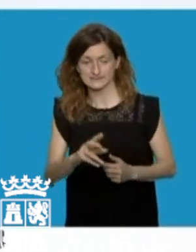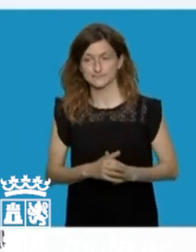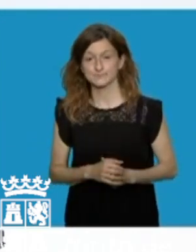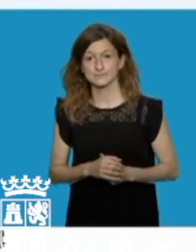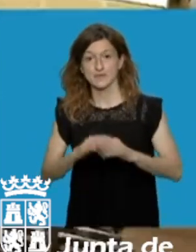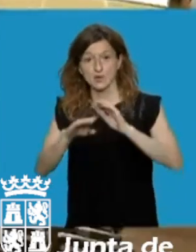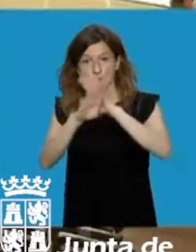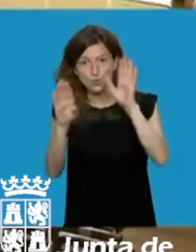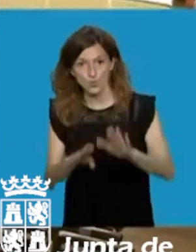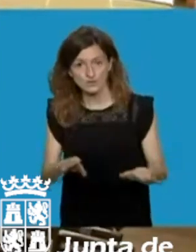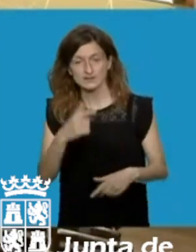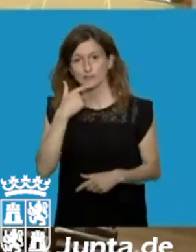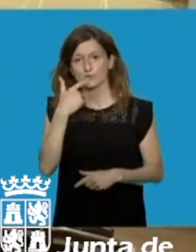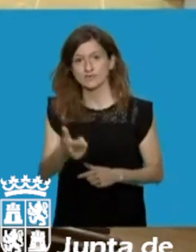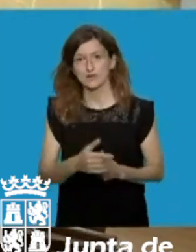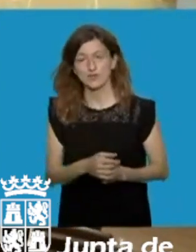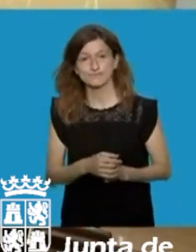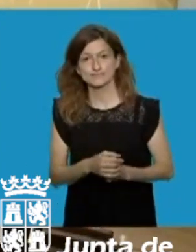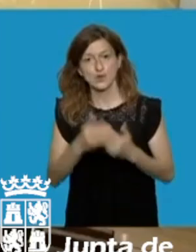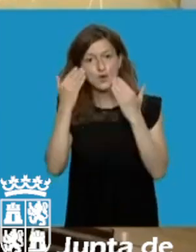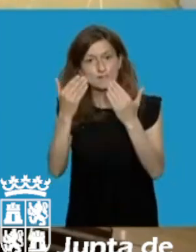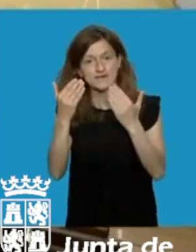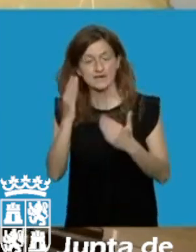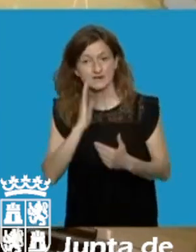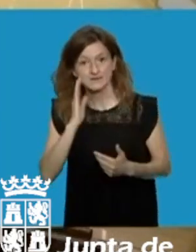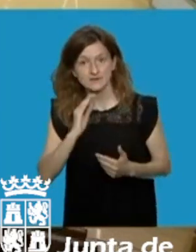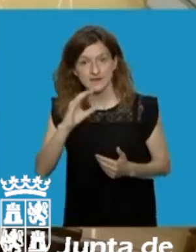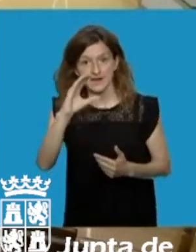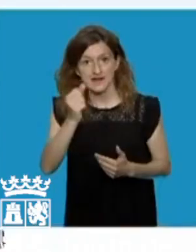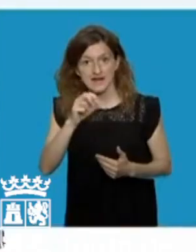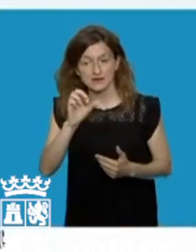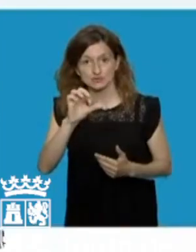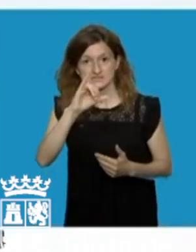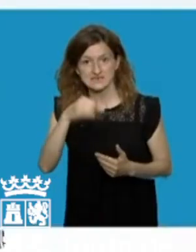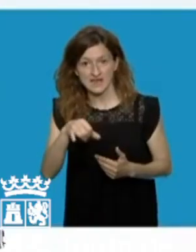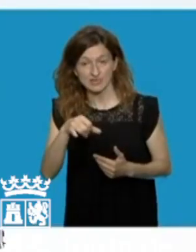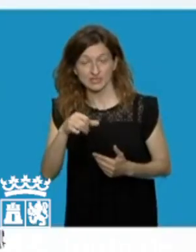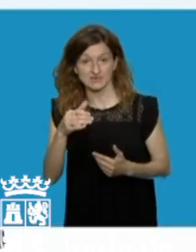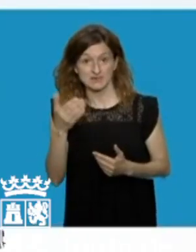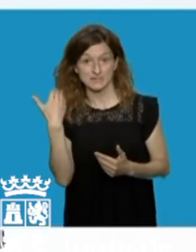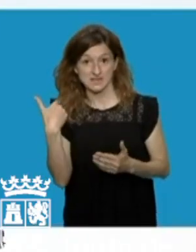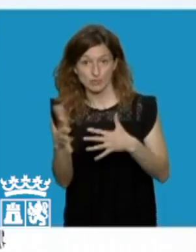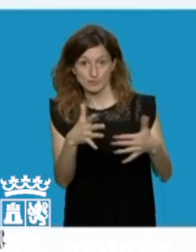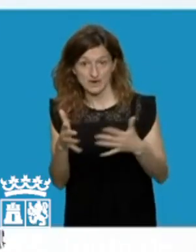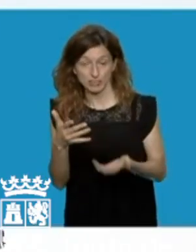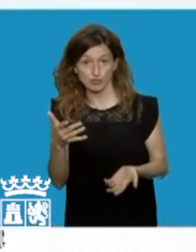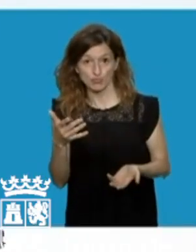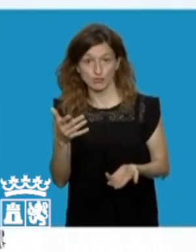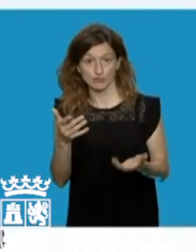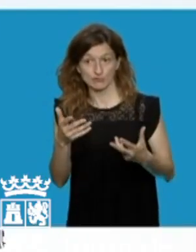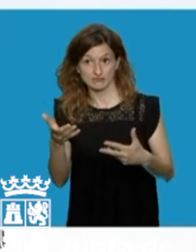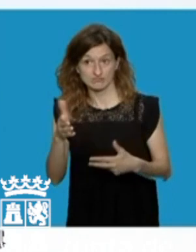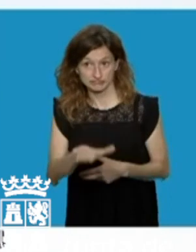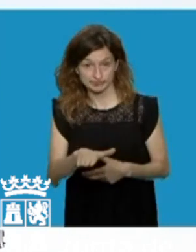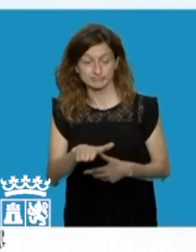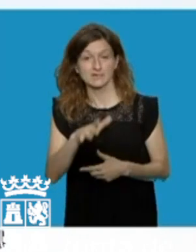por último, rendir un cariñoso homenaje a Carlos Sainz, quien desgraciadamente nos dejó el pasado mes de marzo. El jurado no tuvo